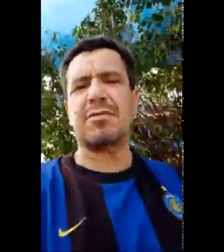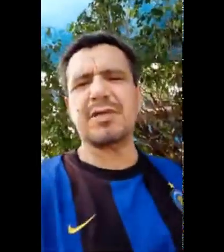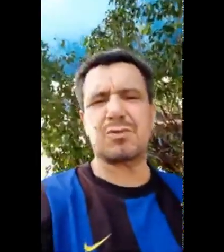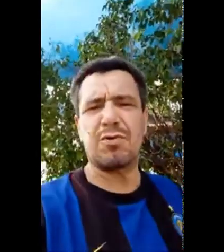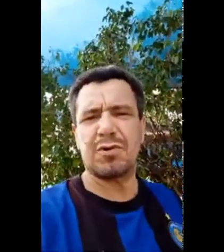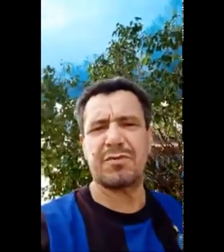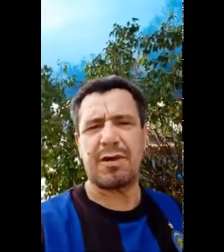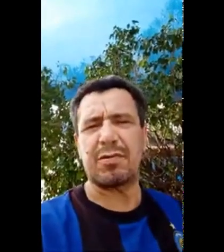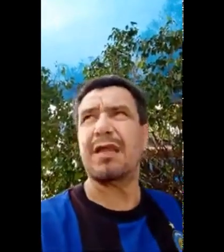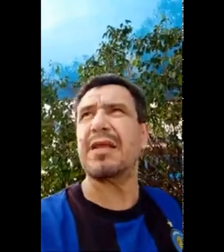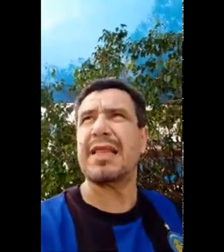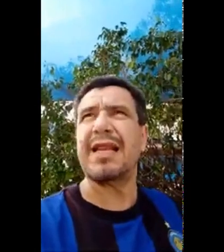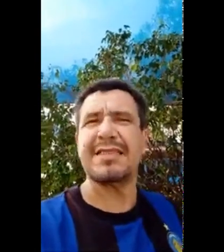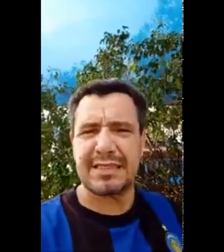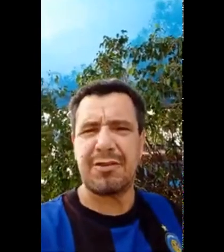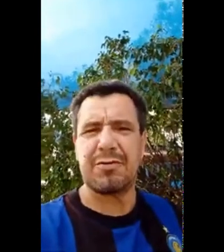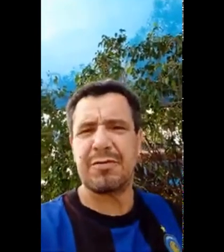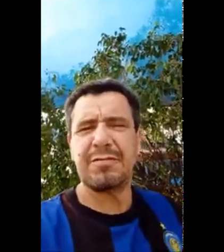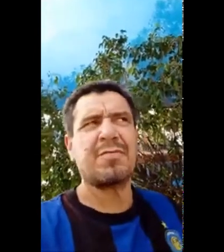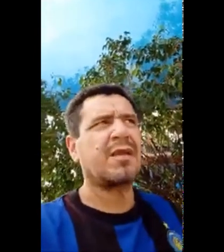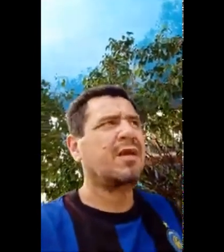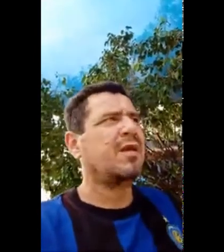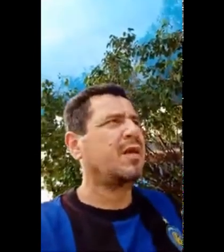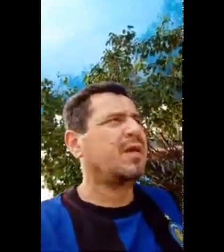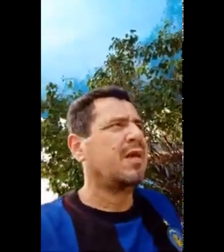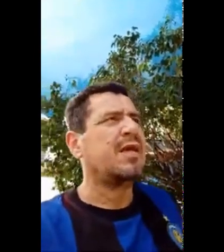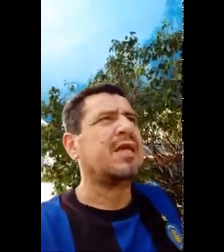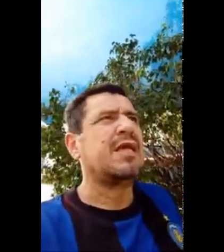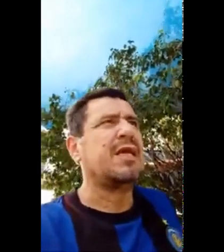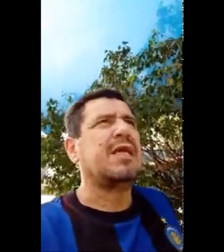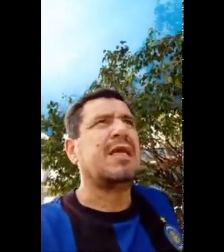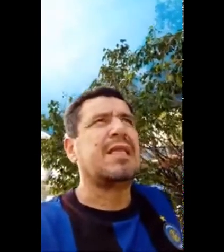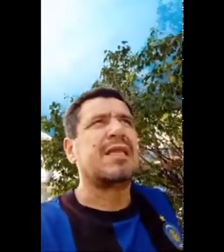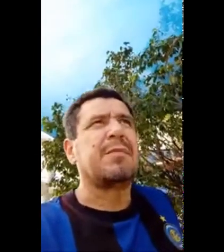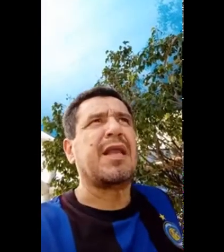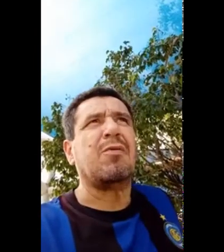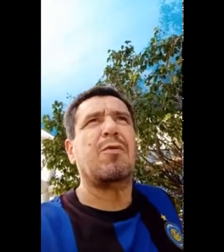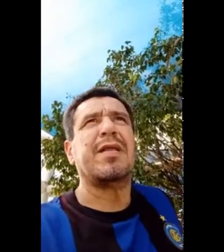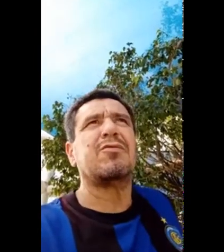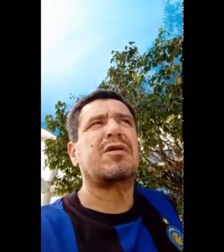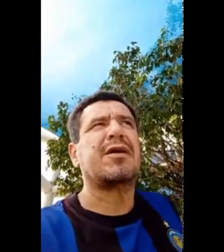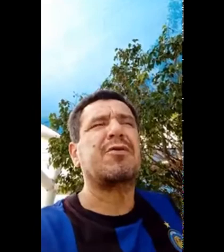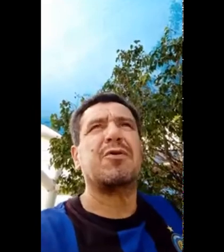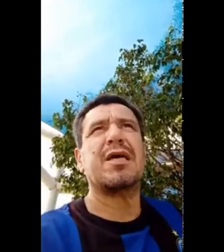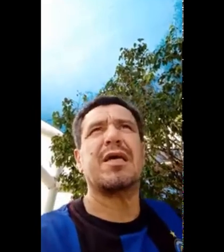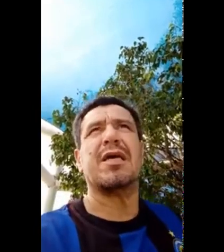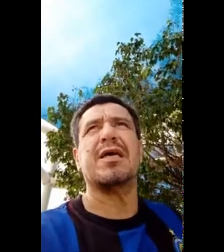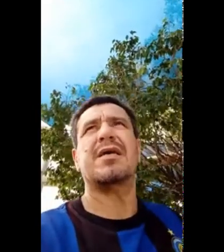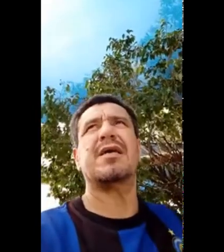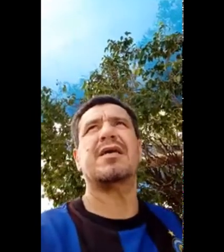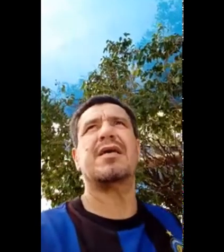hicieran un estudio de sus facultades mentales, en serio. Y en determinado momento creo yo que